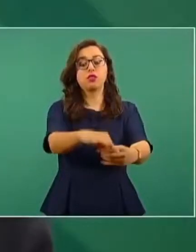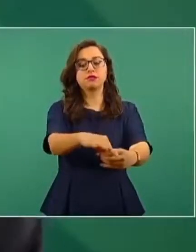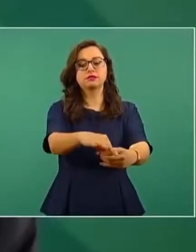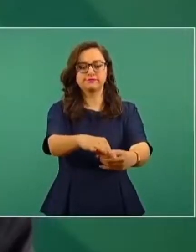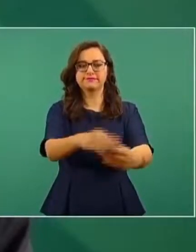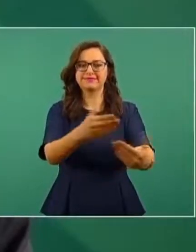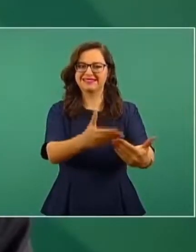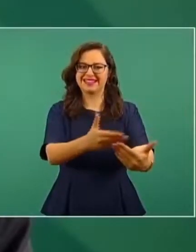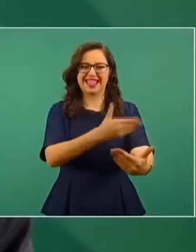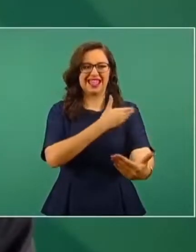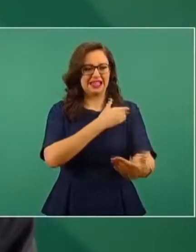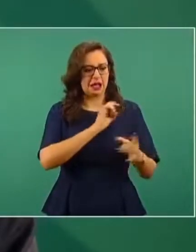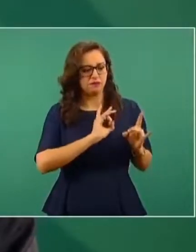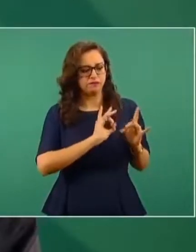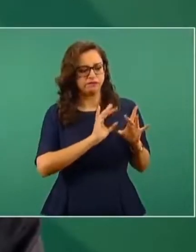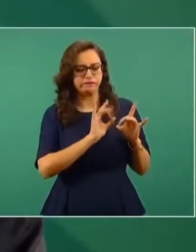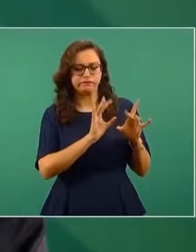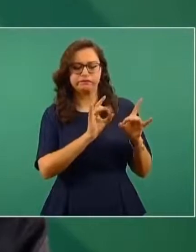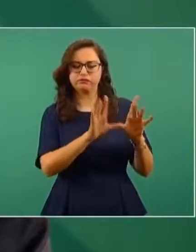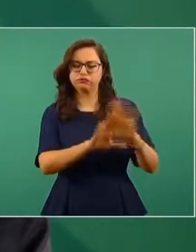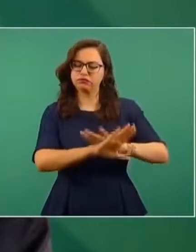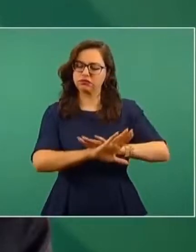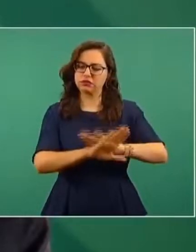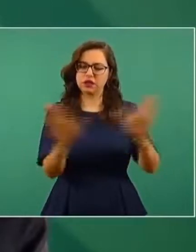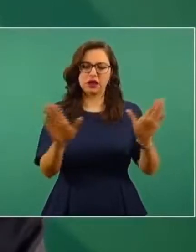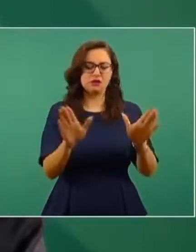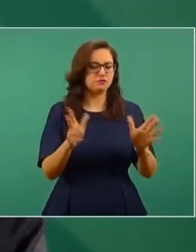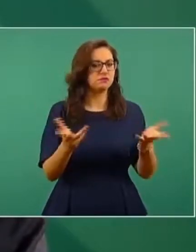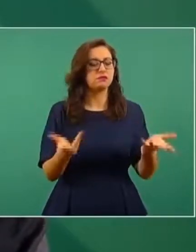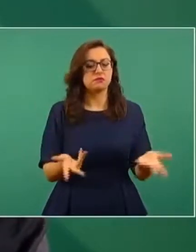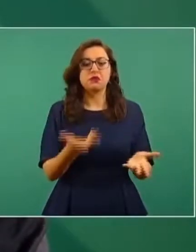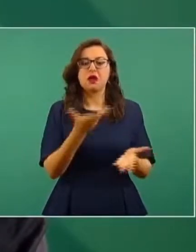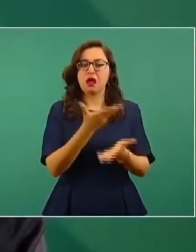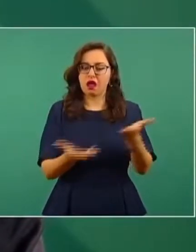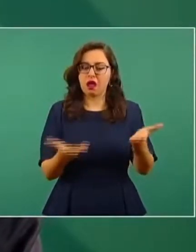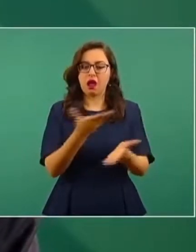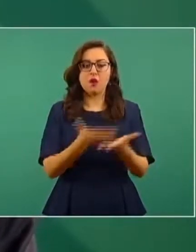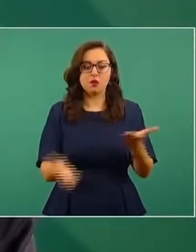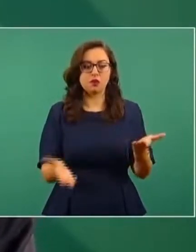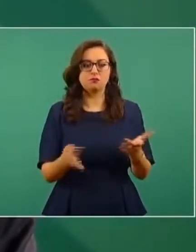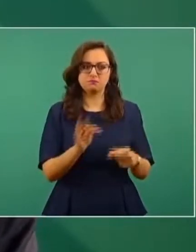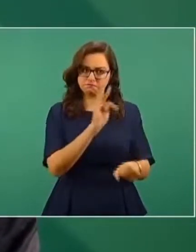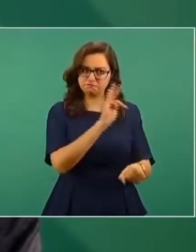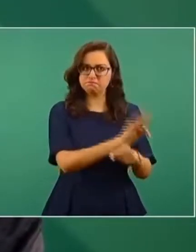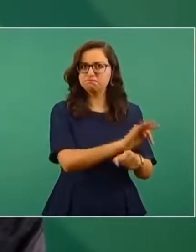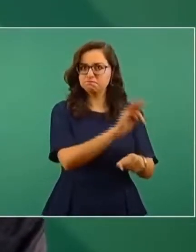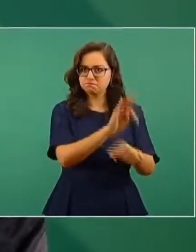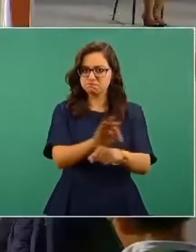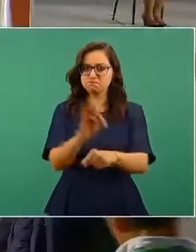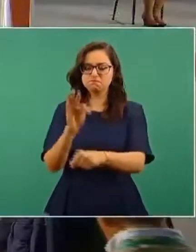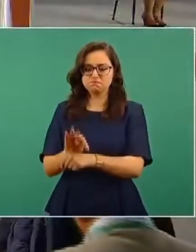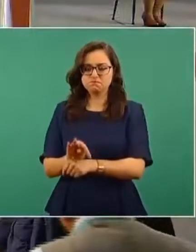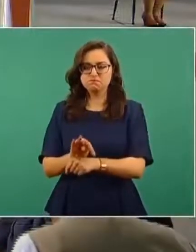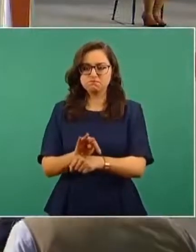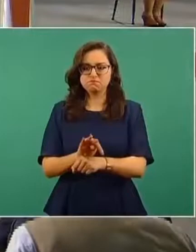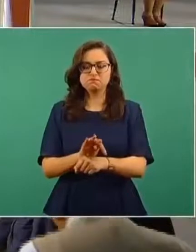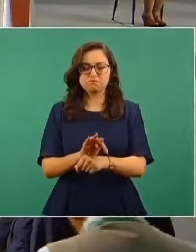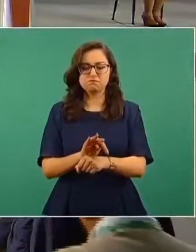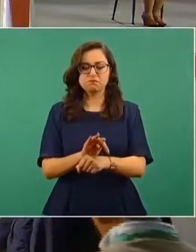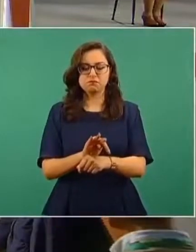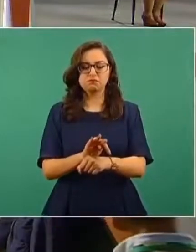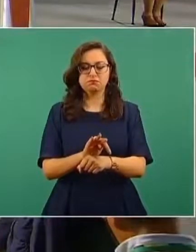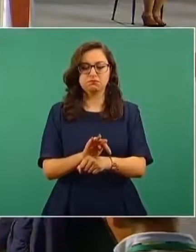y queremos ahora enfrentarlo para que